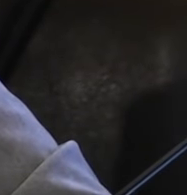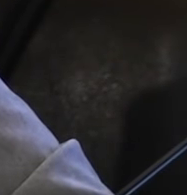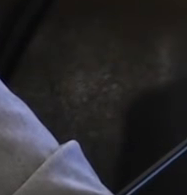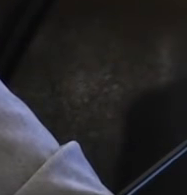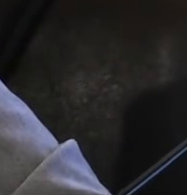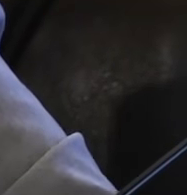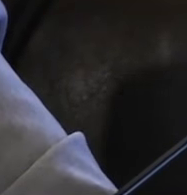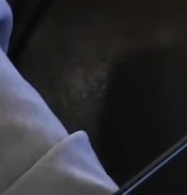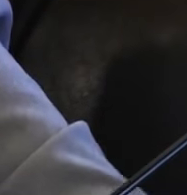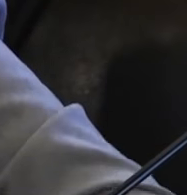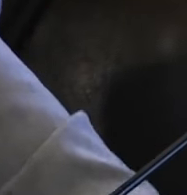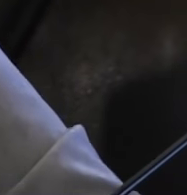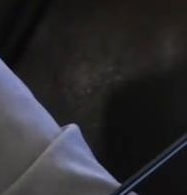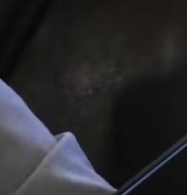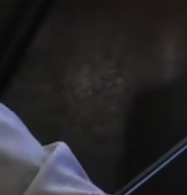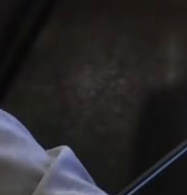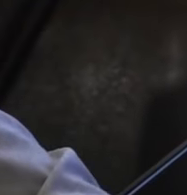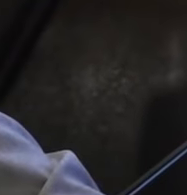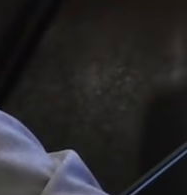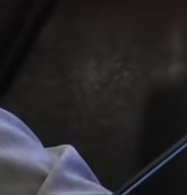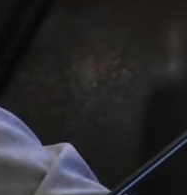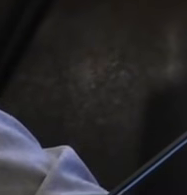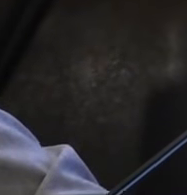les solicitamos que se